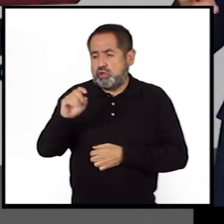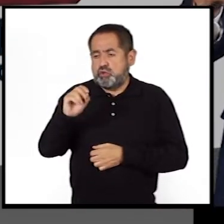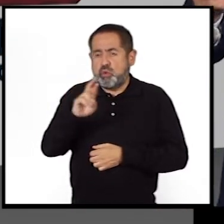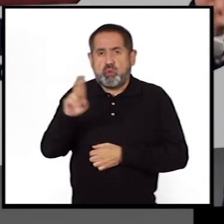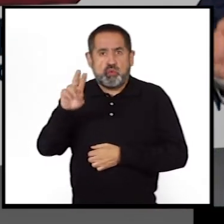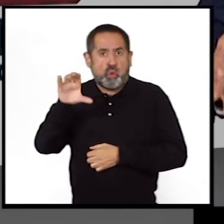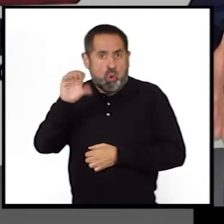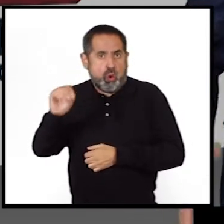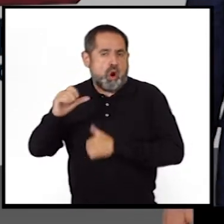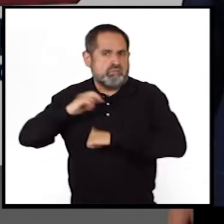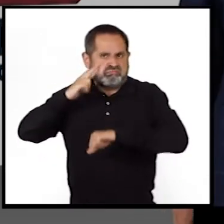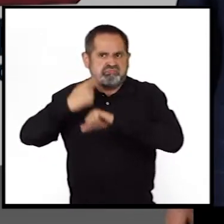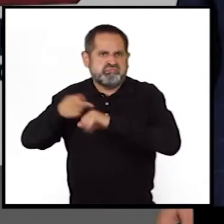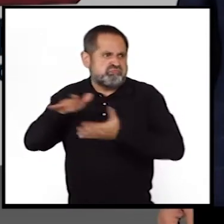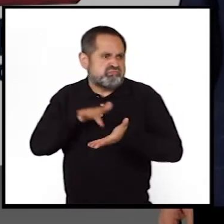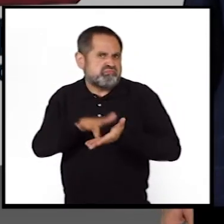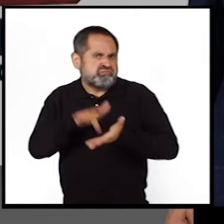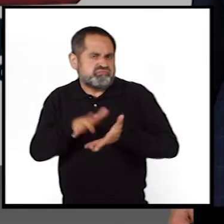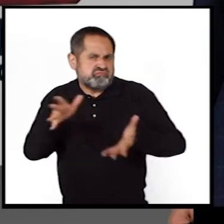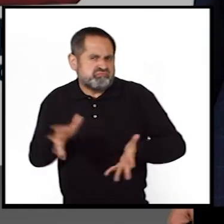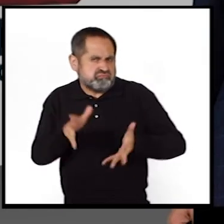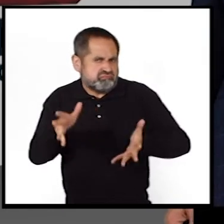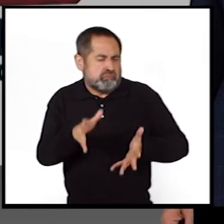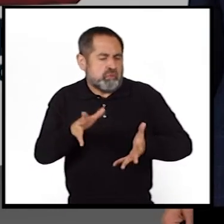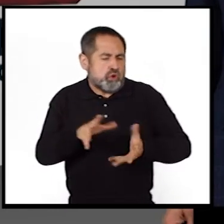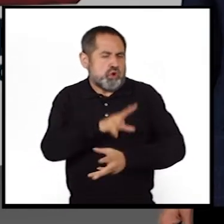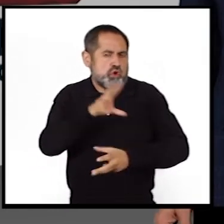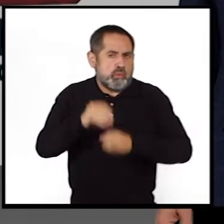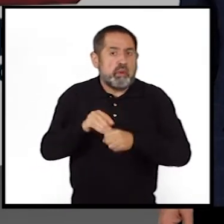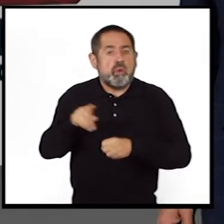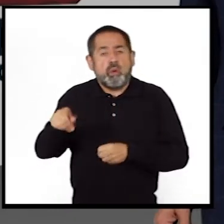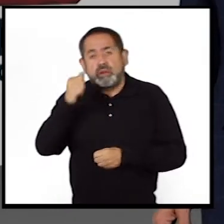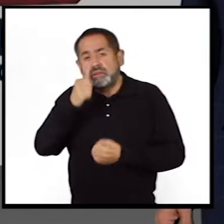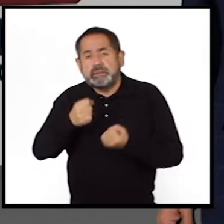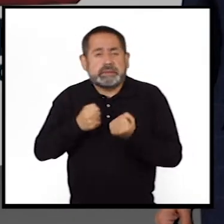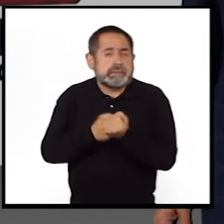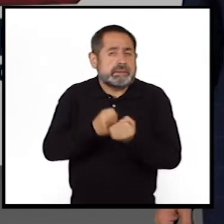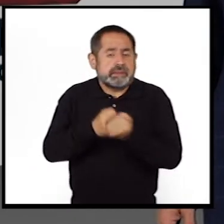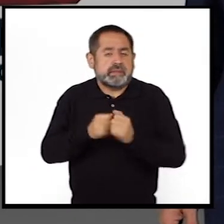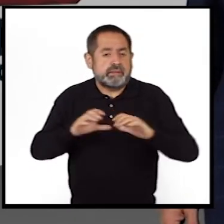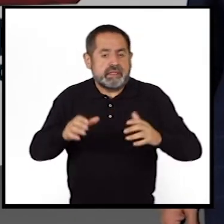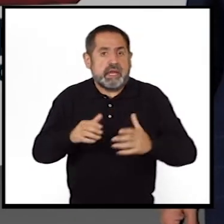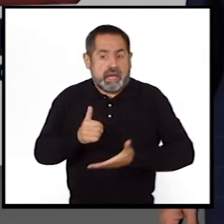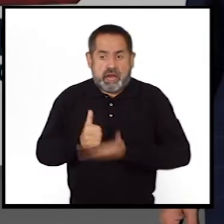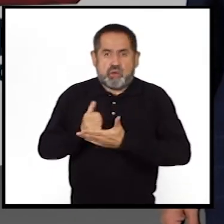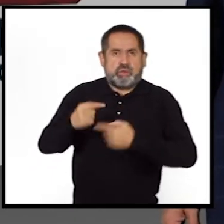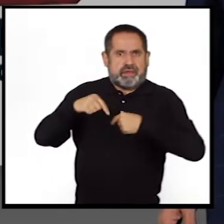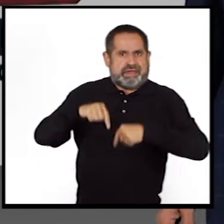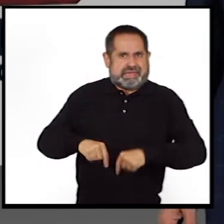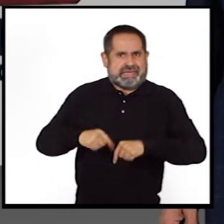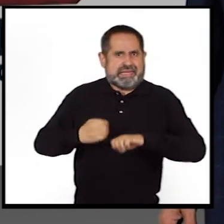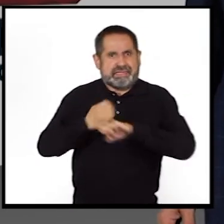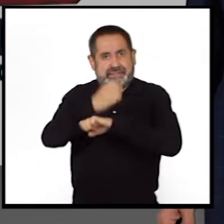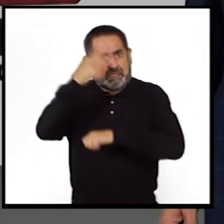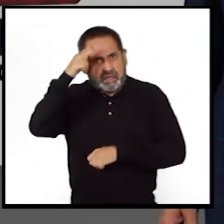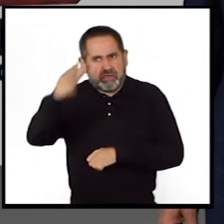sido pieza fundamental del desarrollo turístico en México y en especial en el impulso de nuestro estado